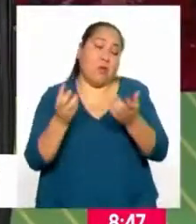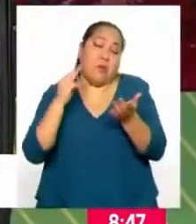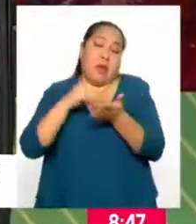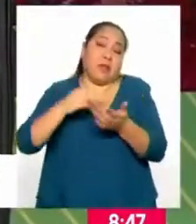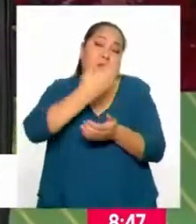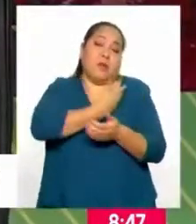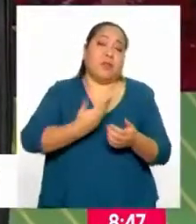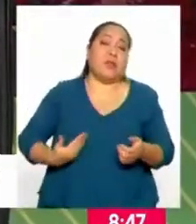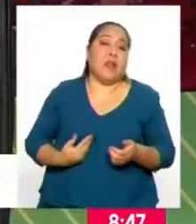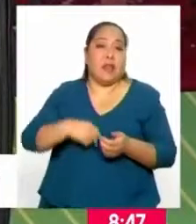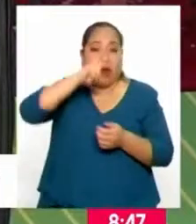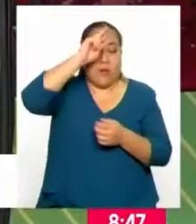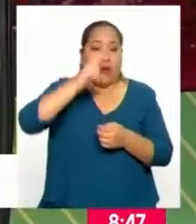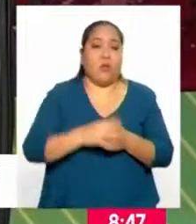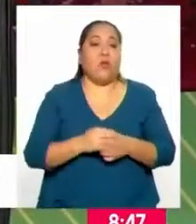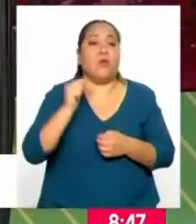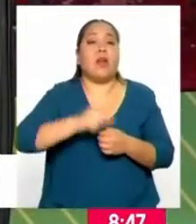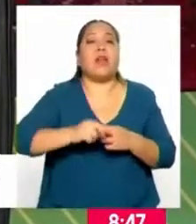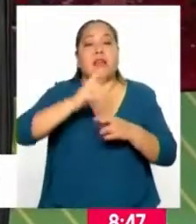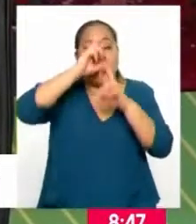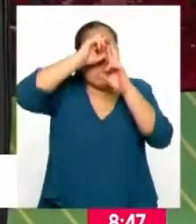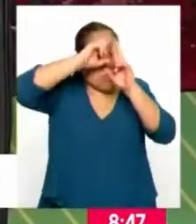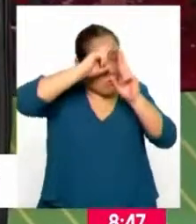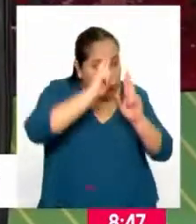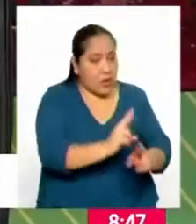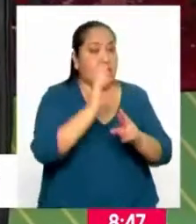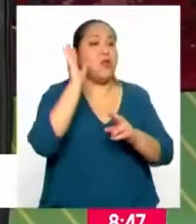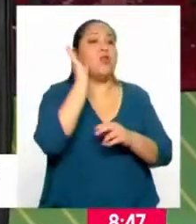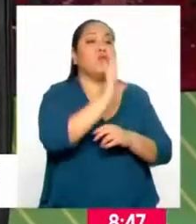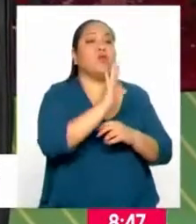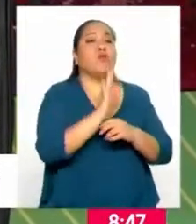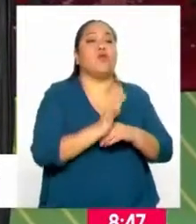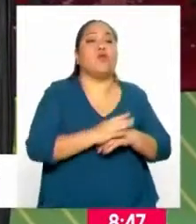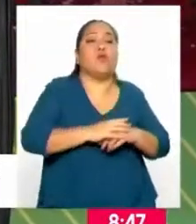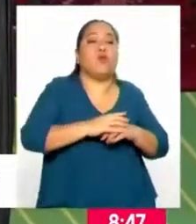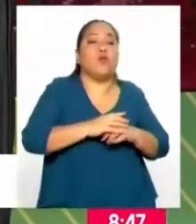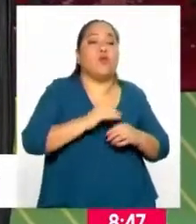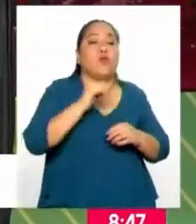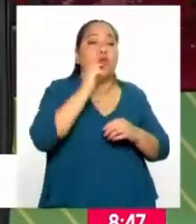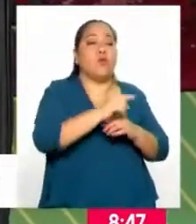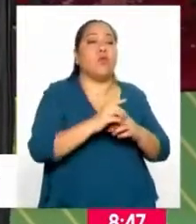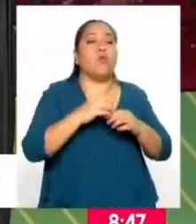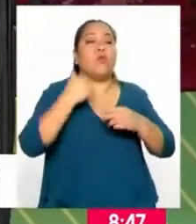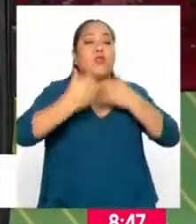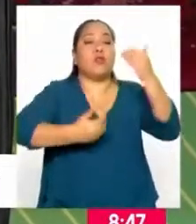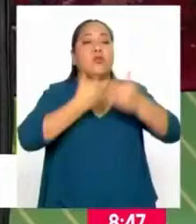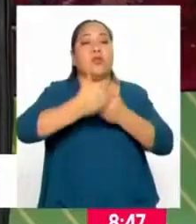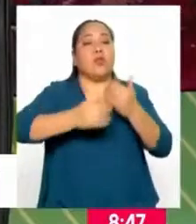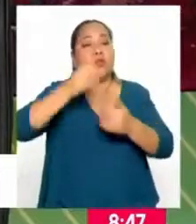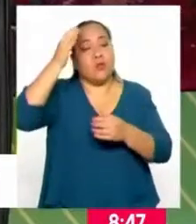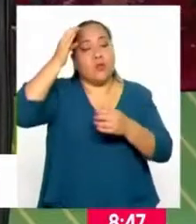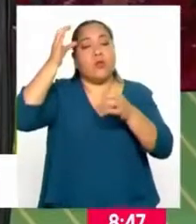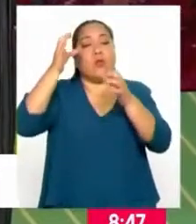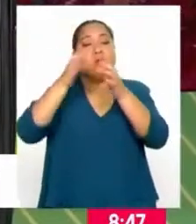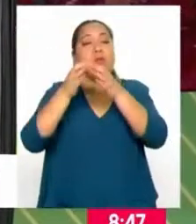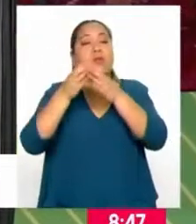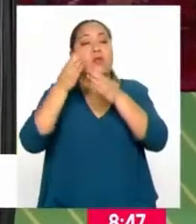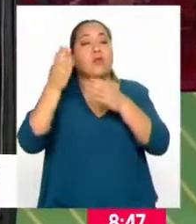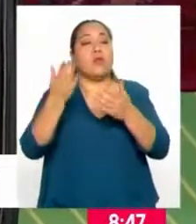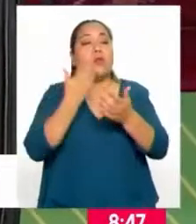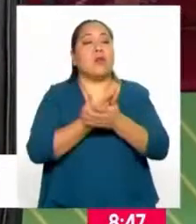República, a que pueda respetarse en su contra un proceso parlamentario que